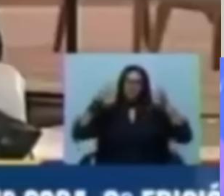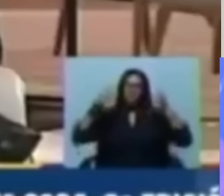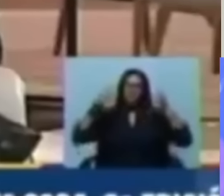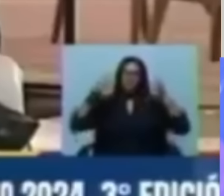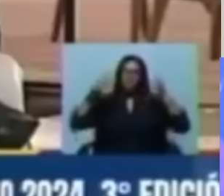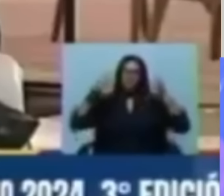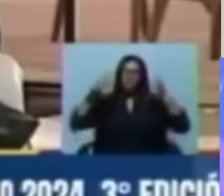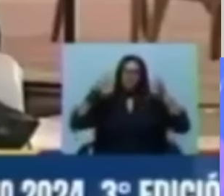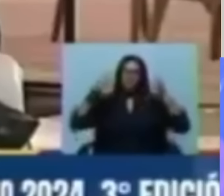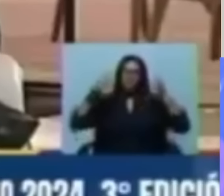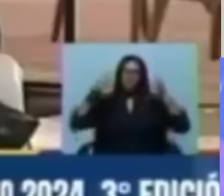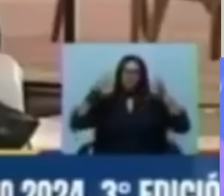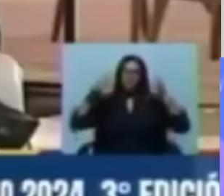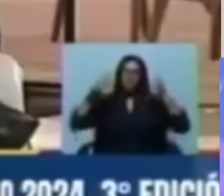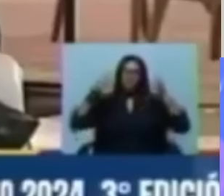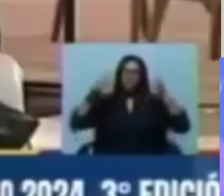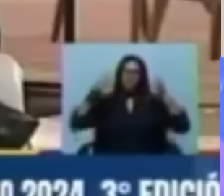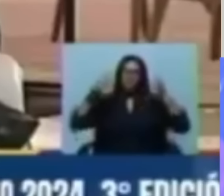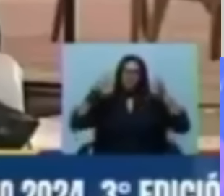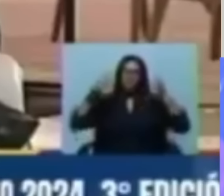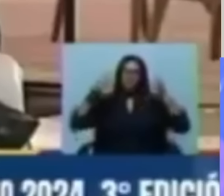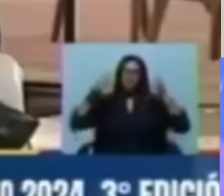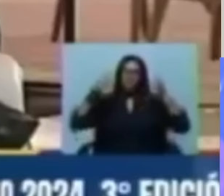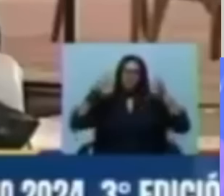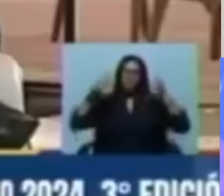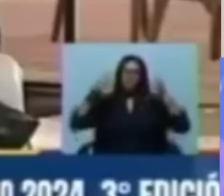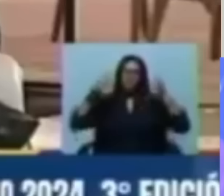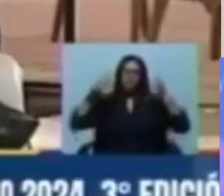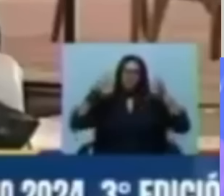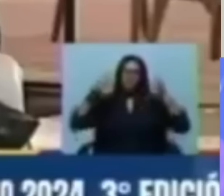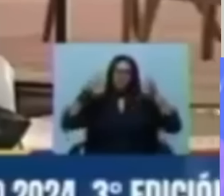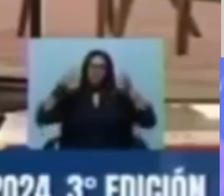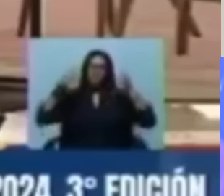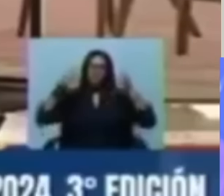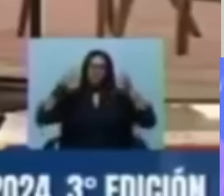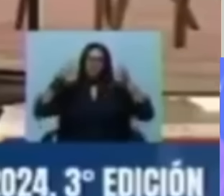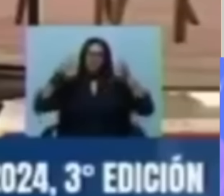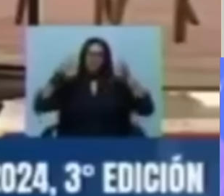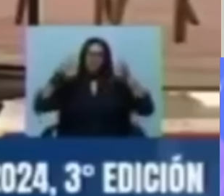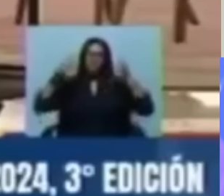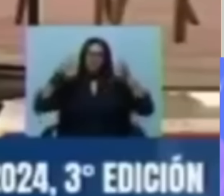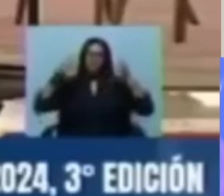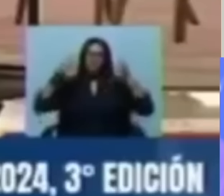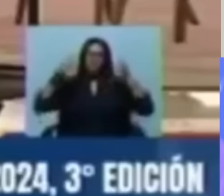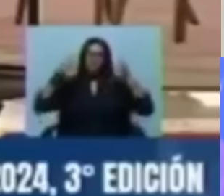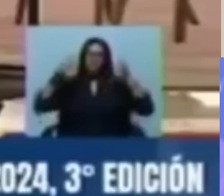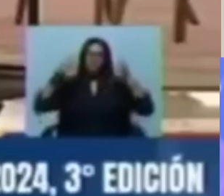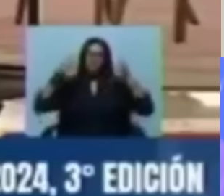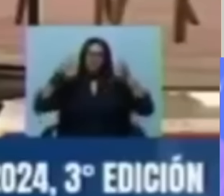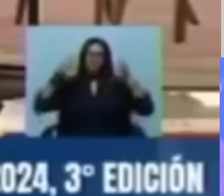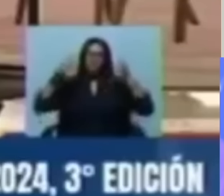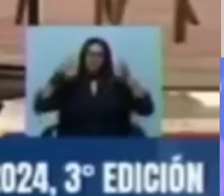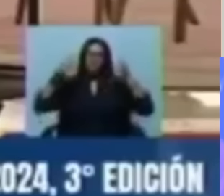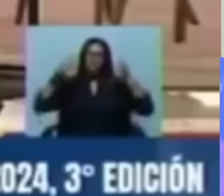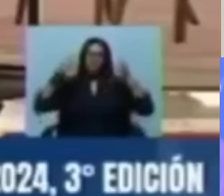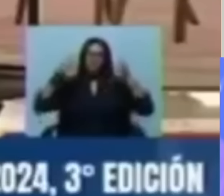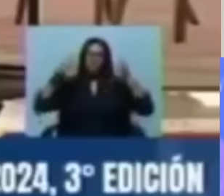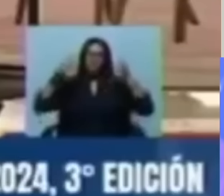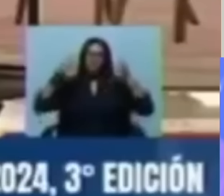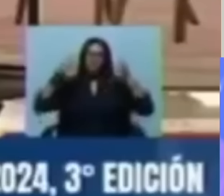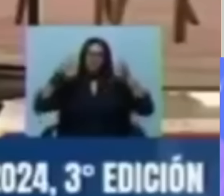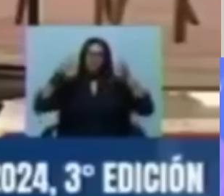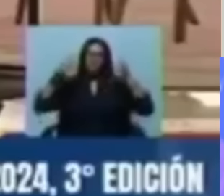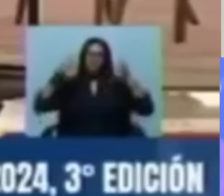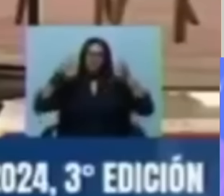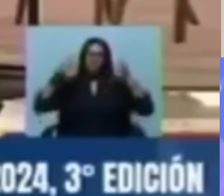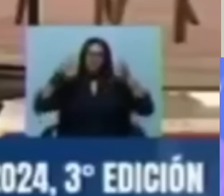cuando maduro decía que Hugo Chávez estaba bien es la misma situación de la economía la economía está muriendo se Y